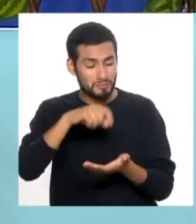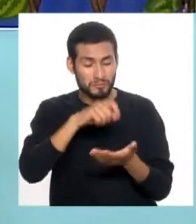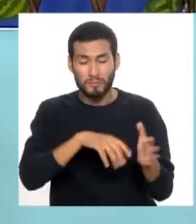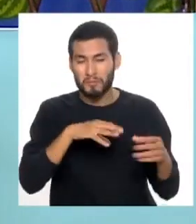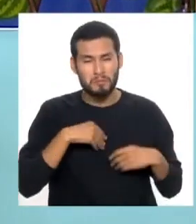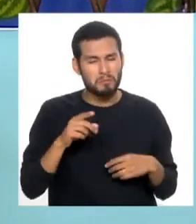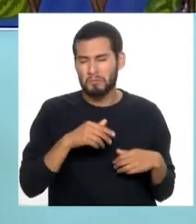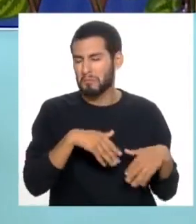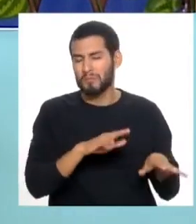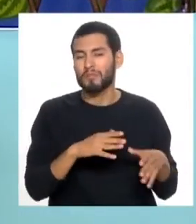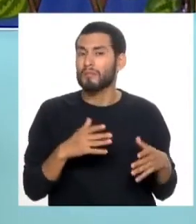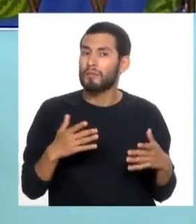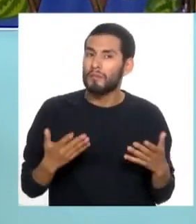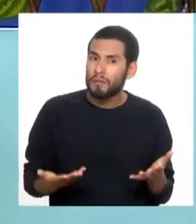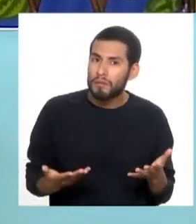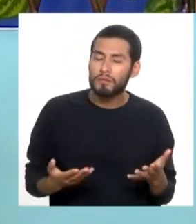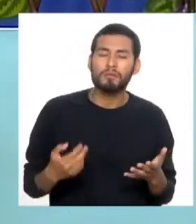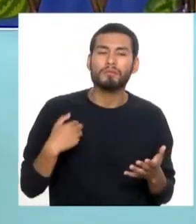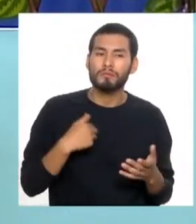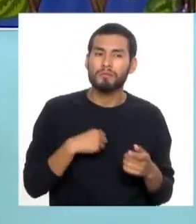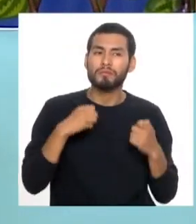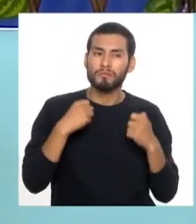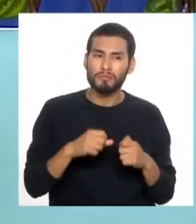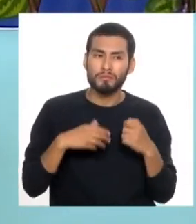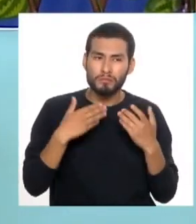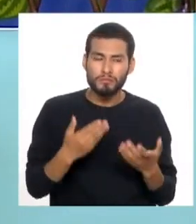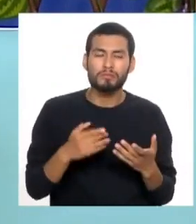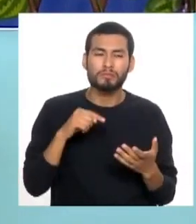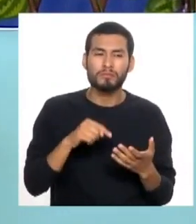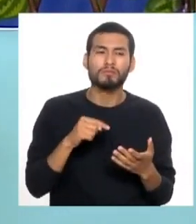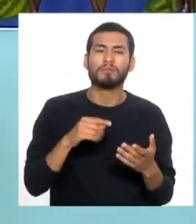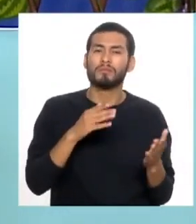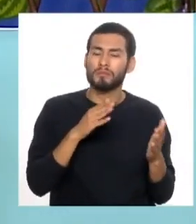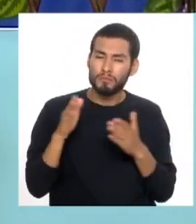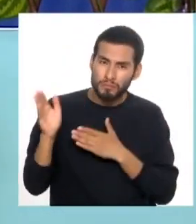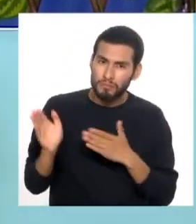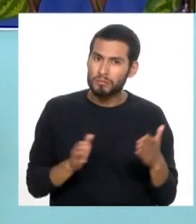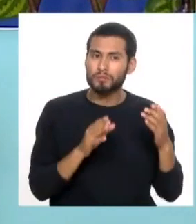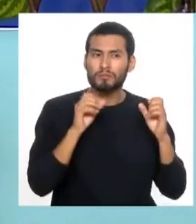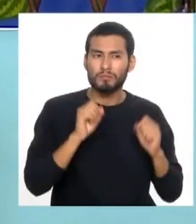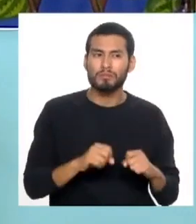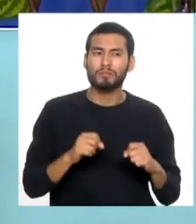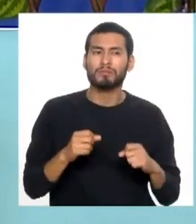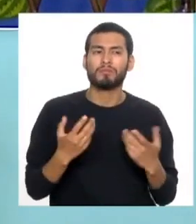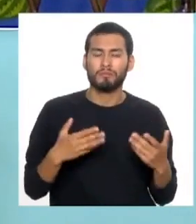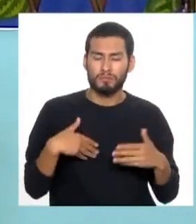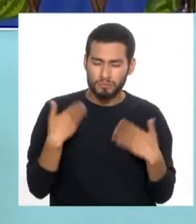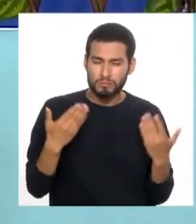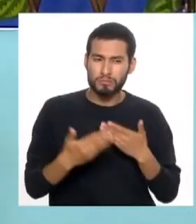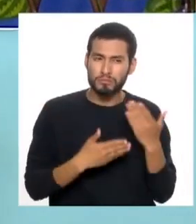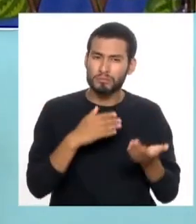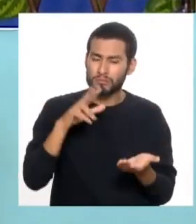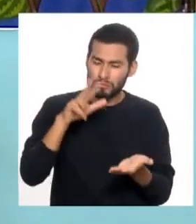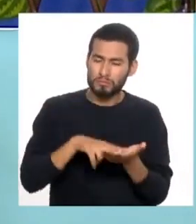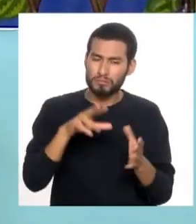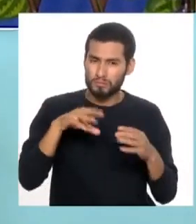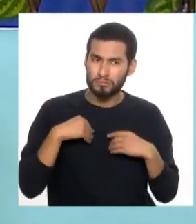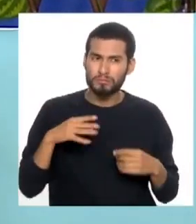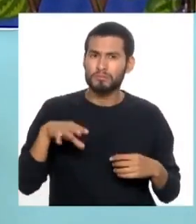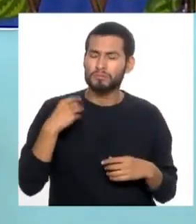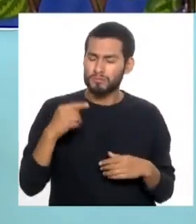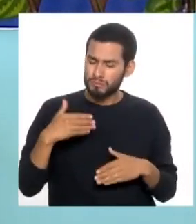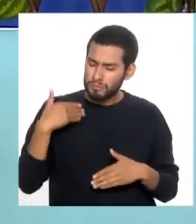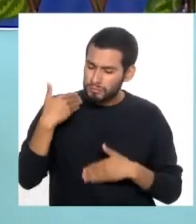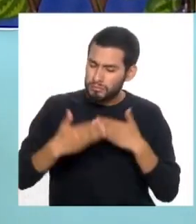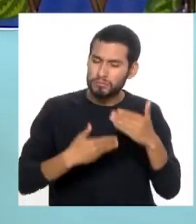está trabajando es justamente ya presentar qué es lo que tiene este plan para que se pueda aprobar, porque finalmente es un